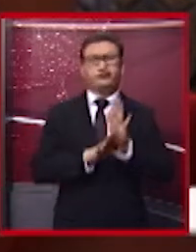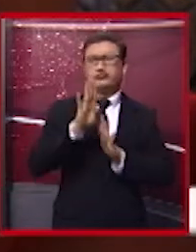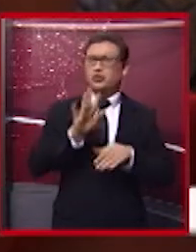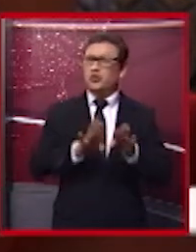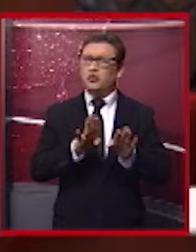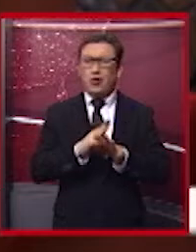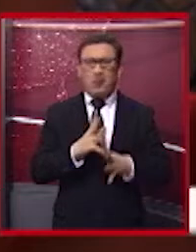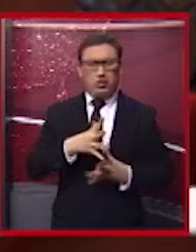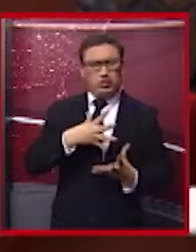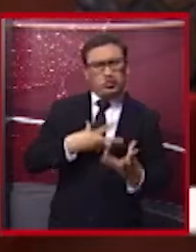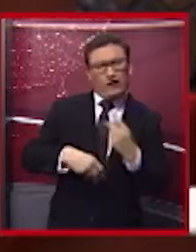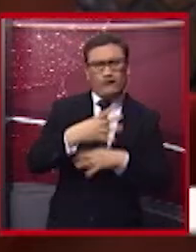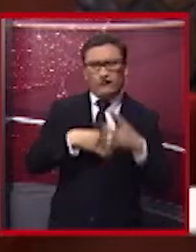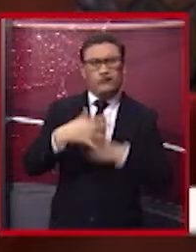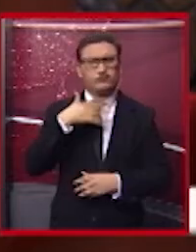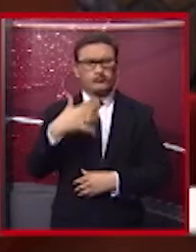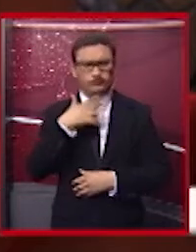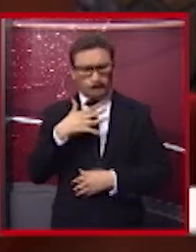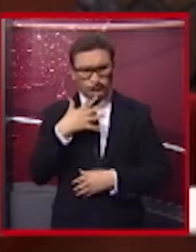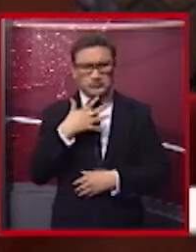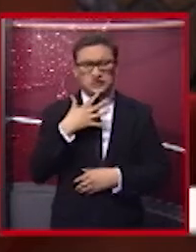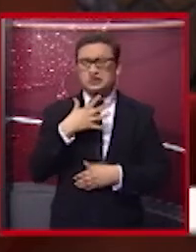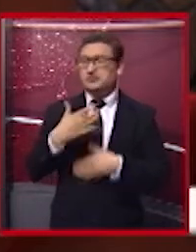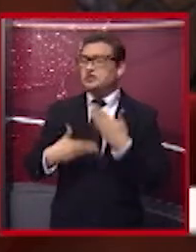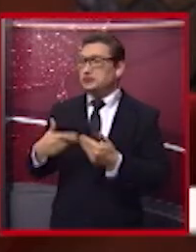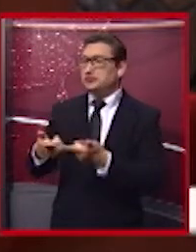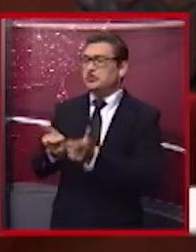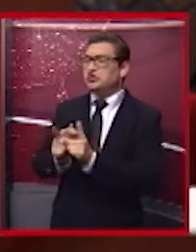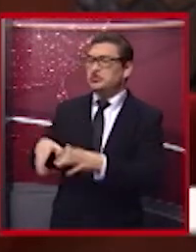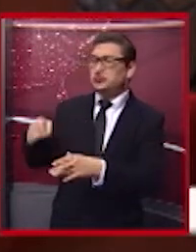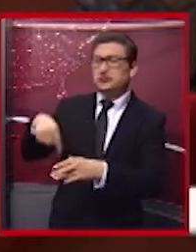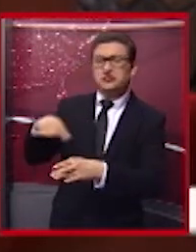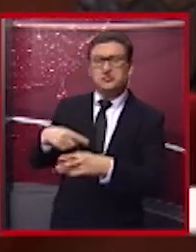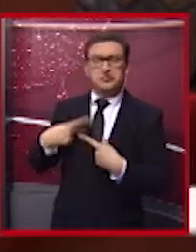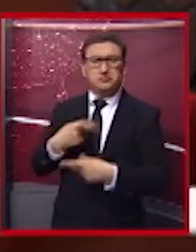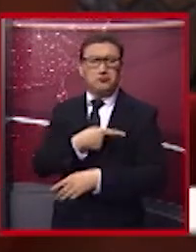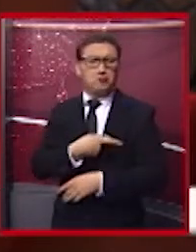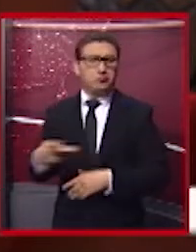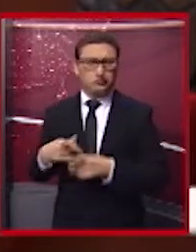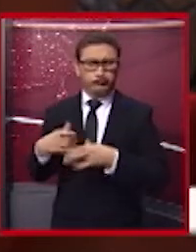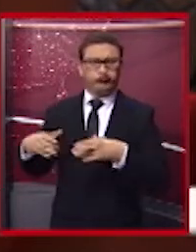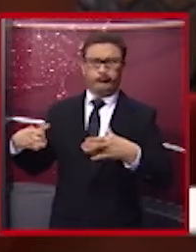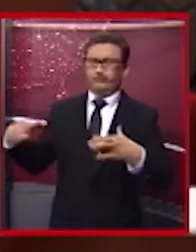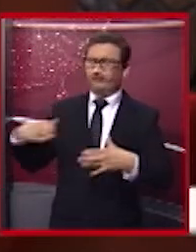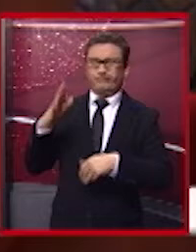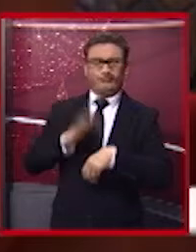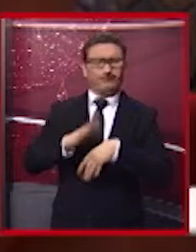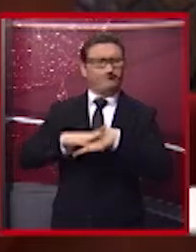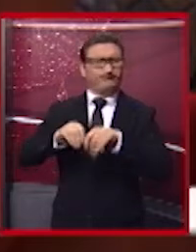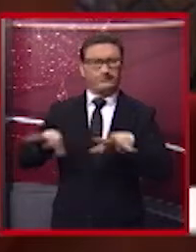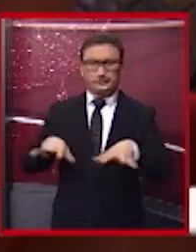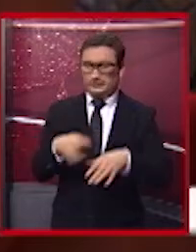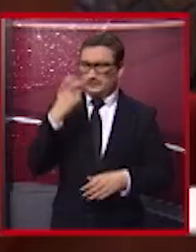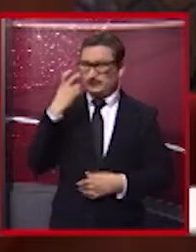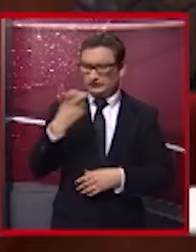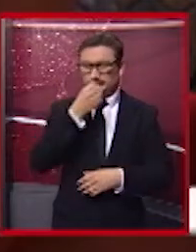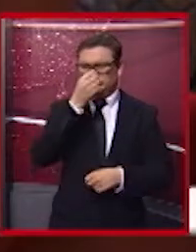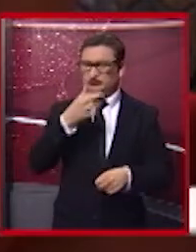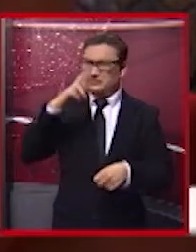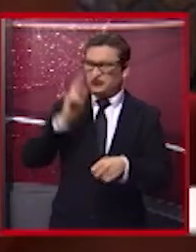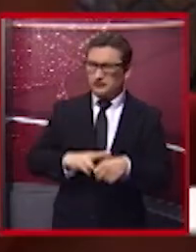habidas, y al mismo tiempo crecen los pobres, crece la pobreza. Se ha optado, señor